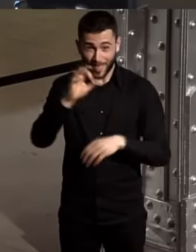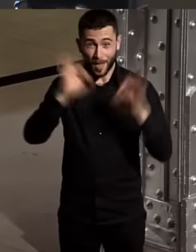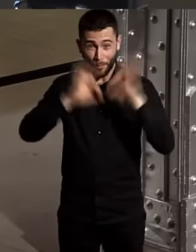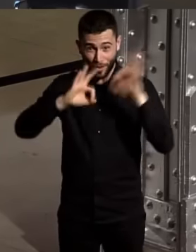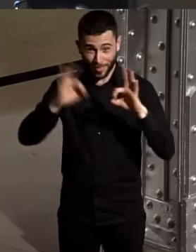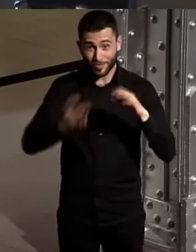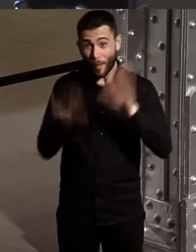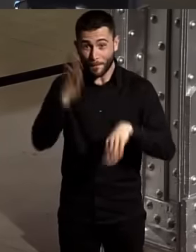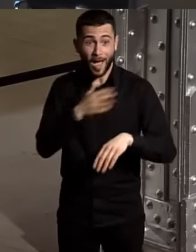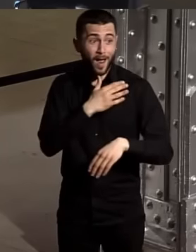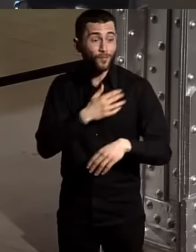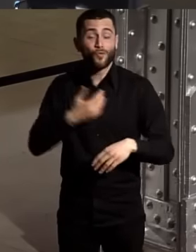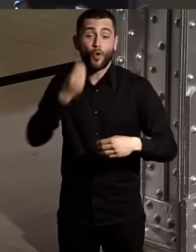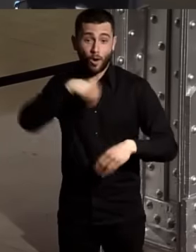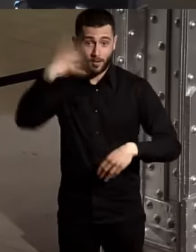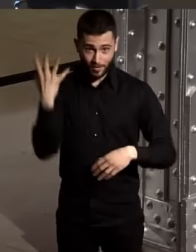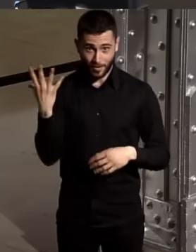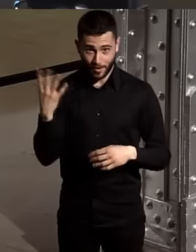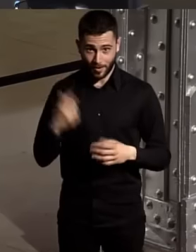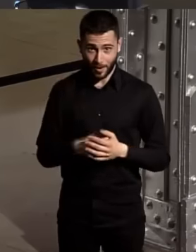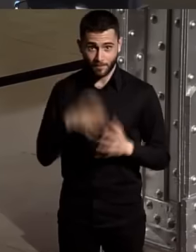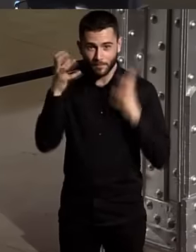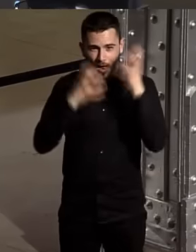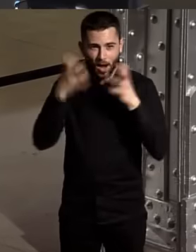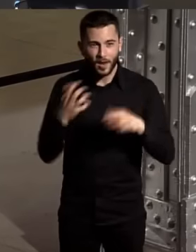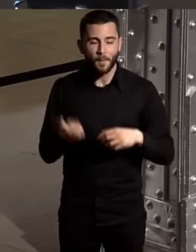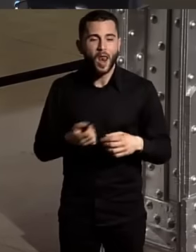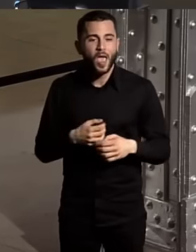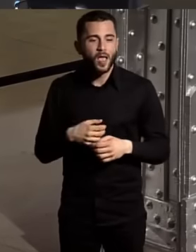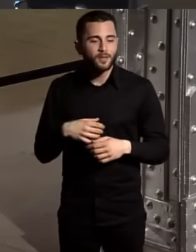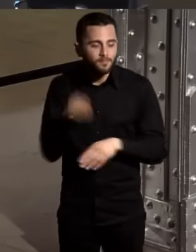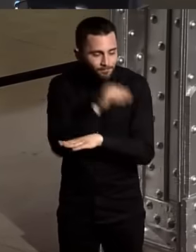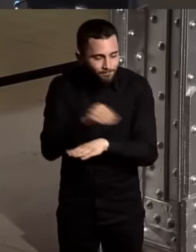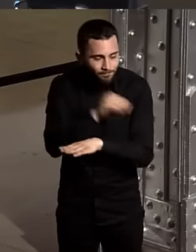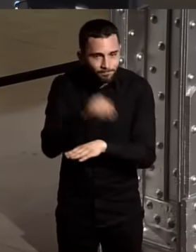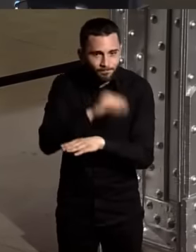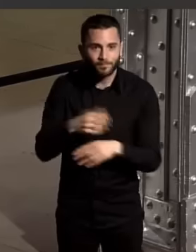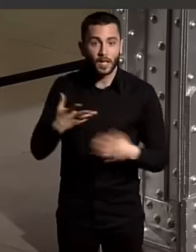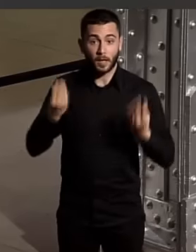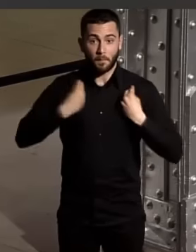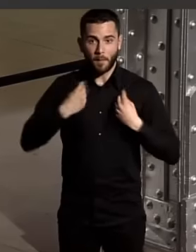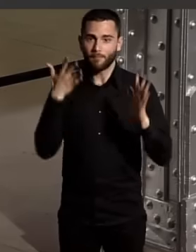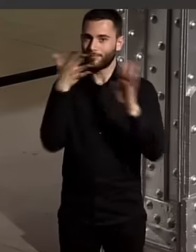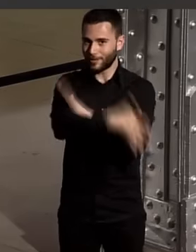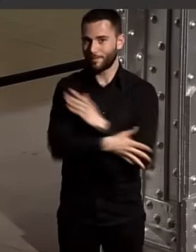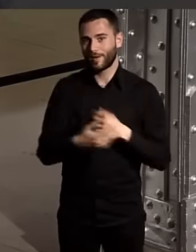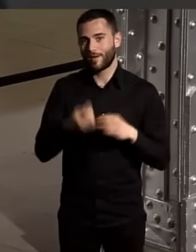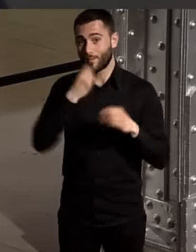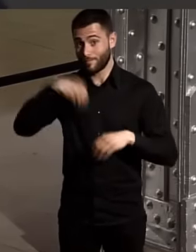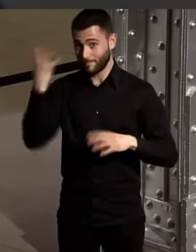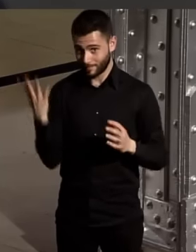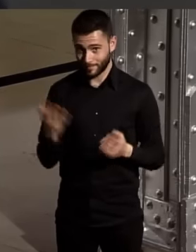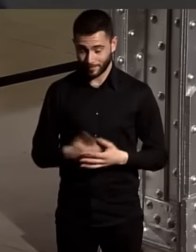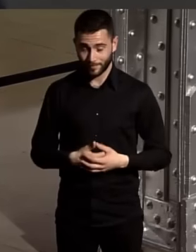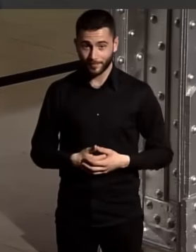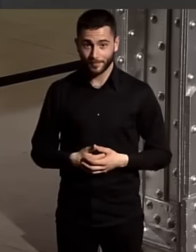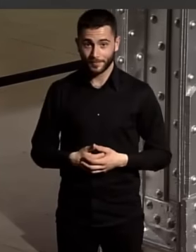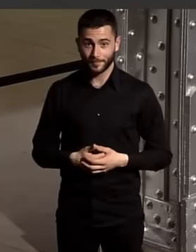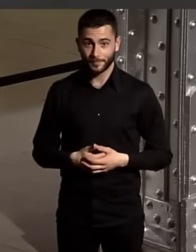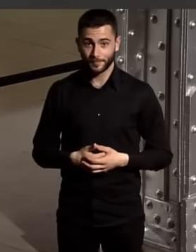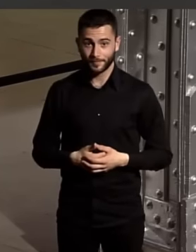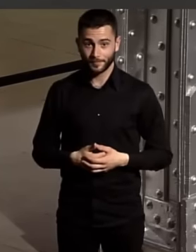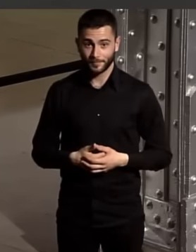normal por ejemplo no sea todos los que tenemos animales domésticos nos encantaría que vivieran para siempre porque son como nuestros amigos